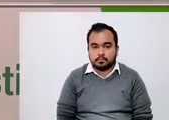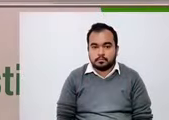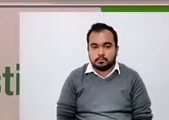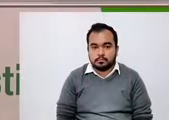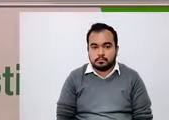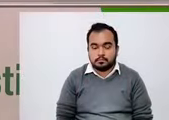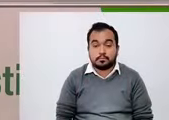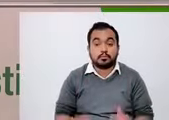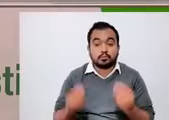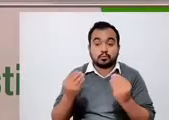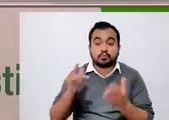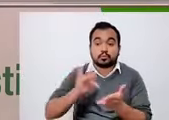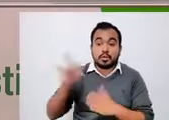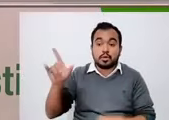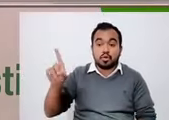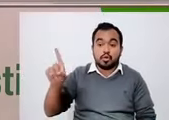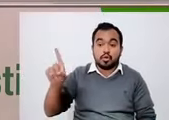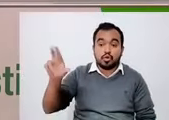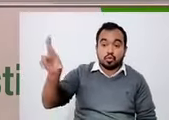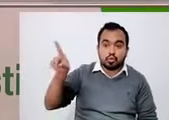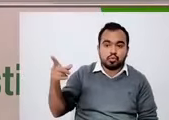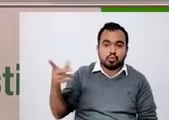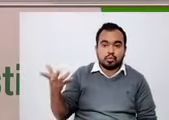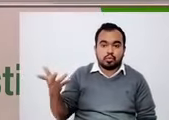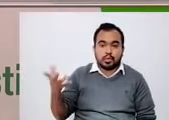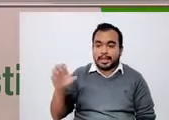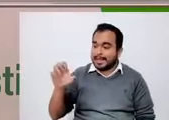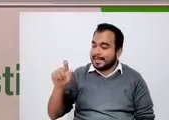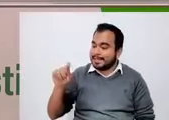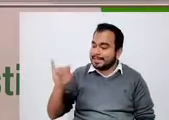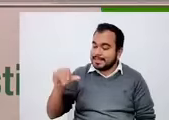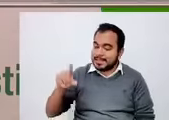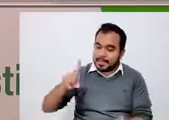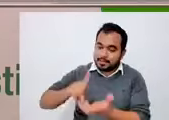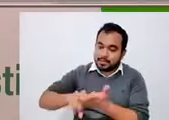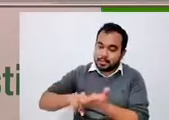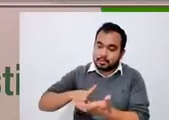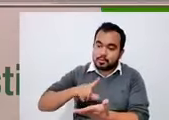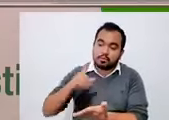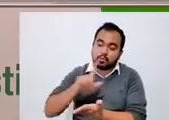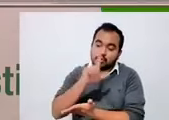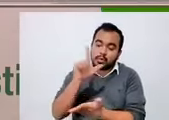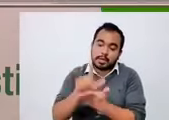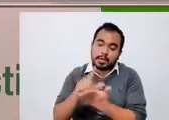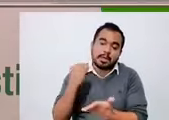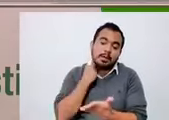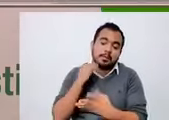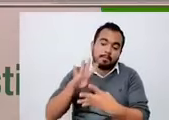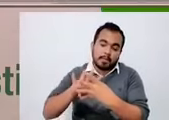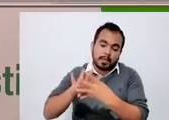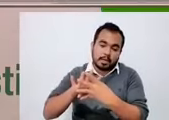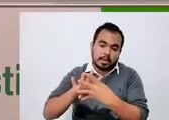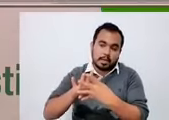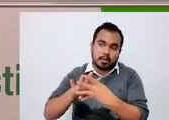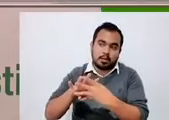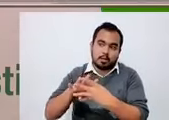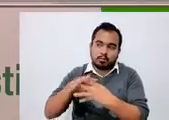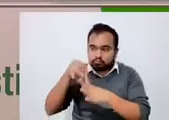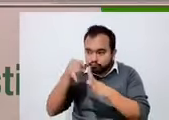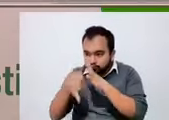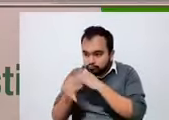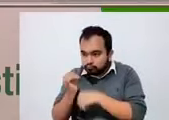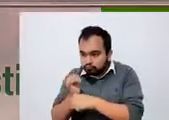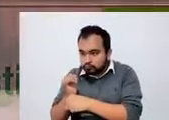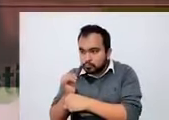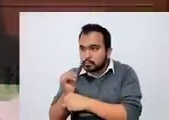Muchas gracias, doctor, por su exploración de la ética en el derecho penal y este recorrido que nos hizo sobre cómo justificar